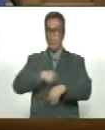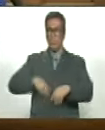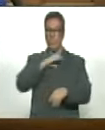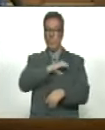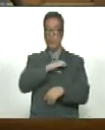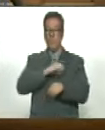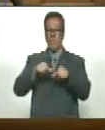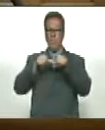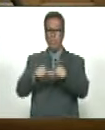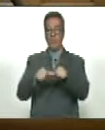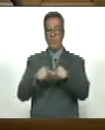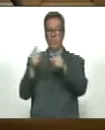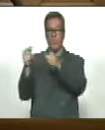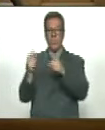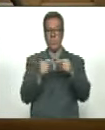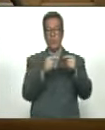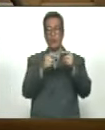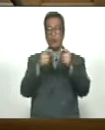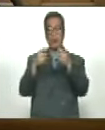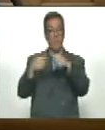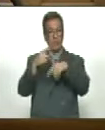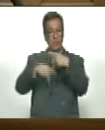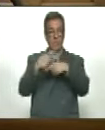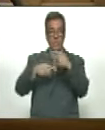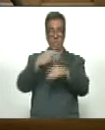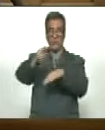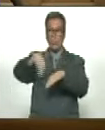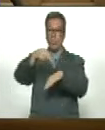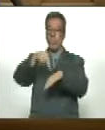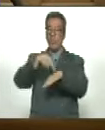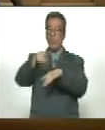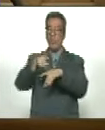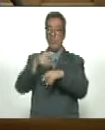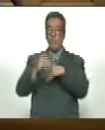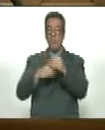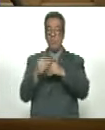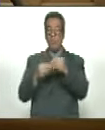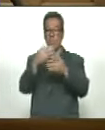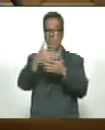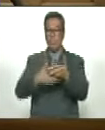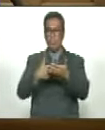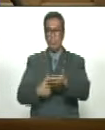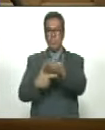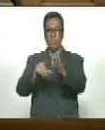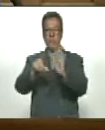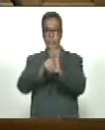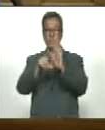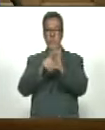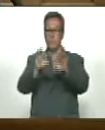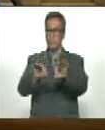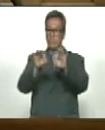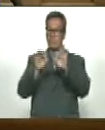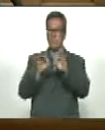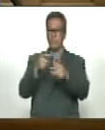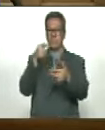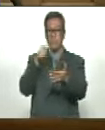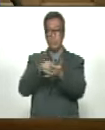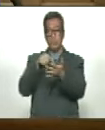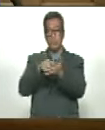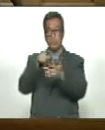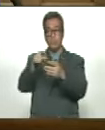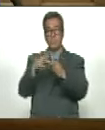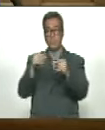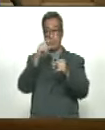de la Comisión Permanente de Economía, Finanzas y Desarrollo Nacional, mediante la cual remite el proyecto de ley especial de endeudamiento